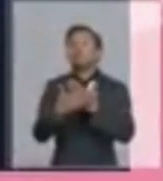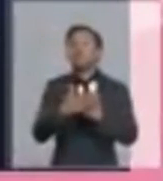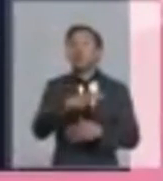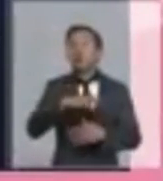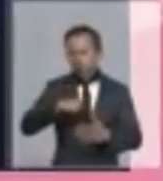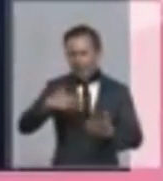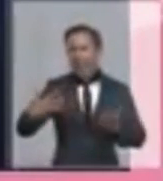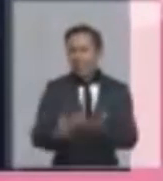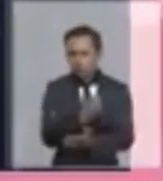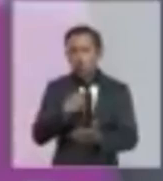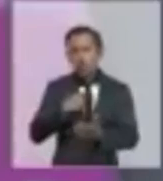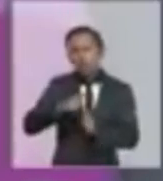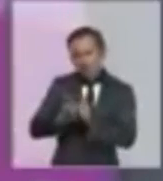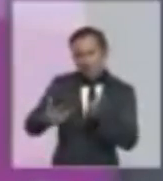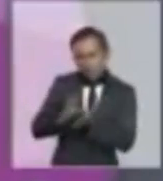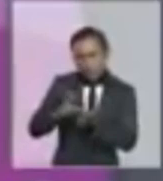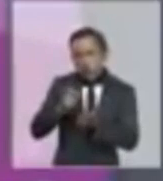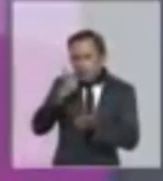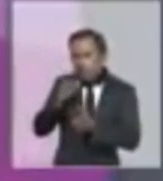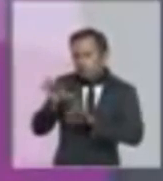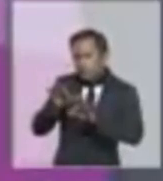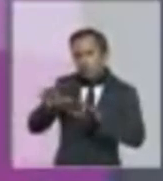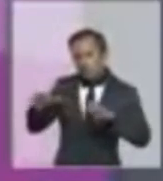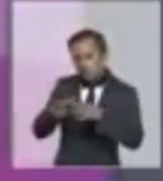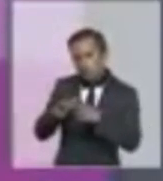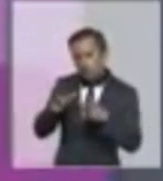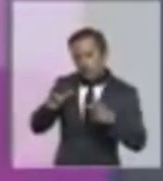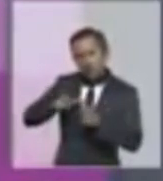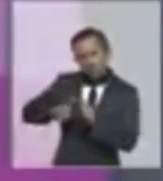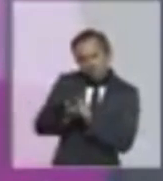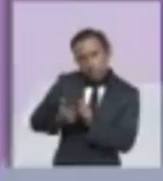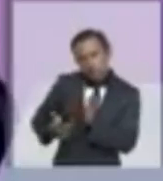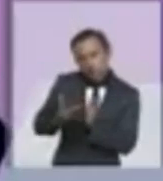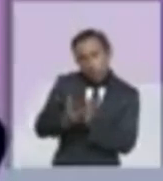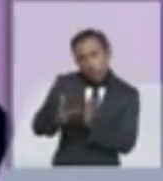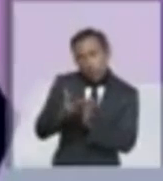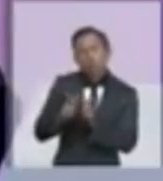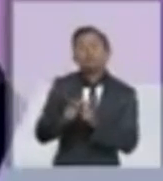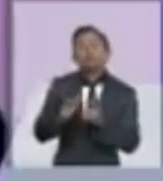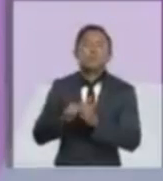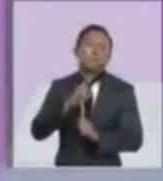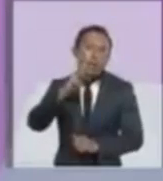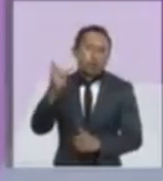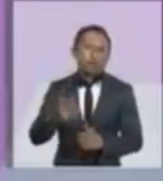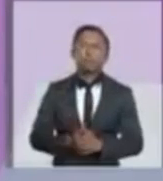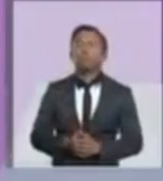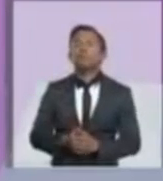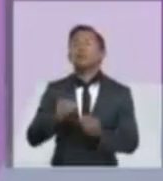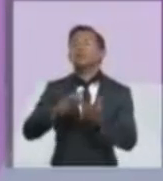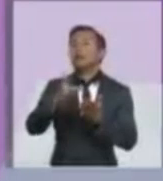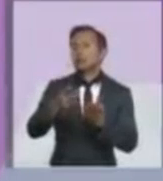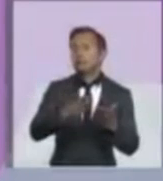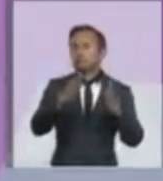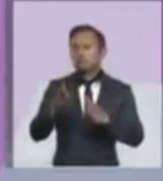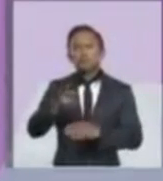sumar y mientras más sume mejor. Gracias, candidato. Gracias, Azucena. Esta es la misma pregunta, por supuesto, la pregunta general para el